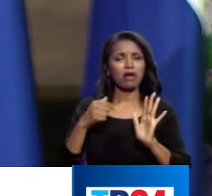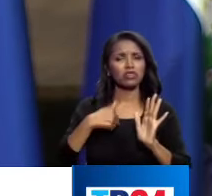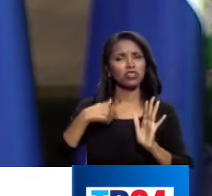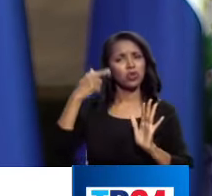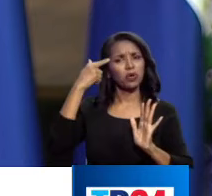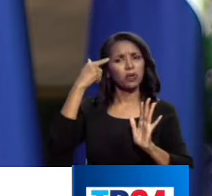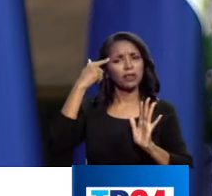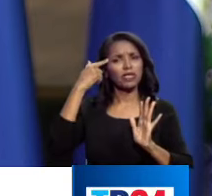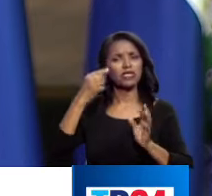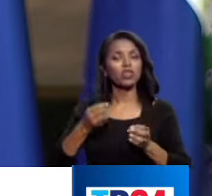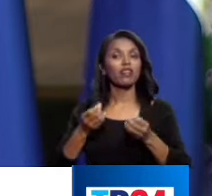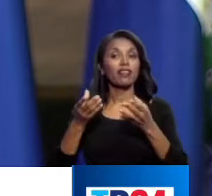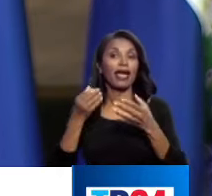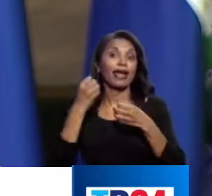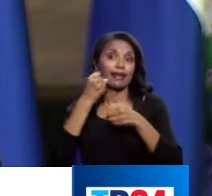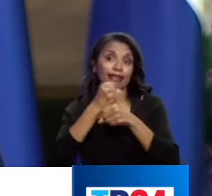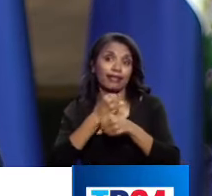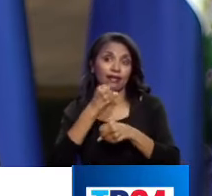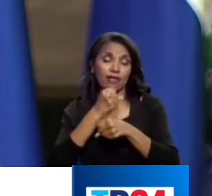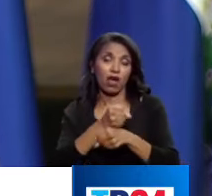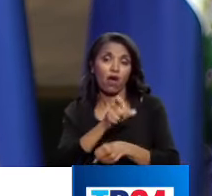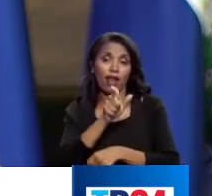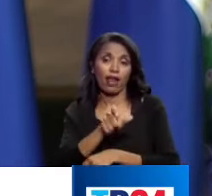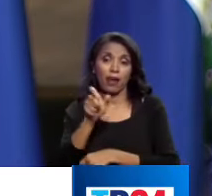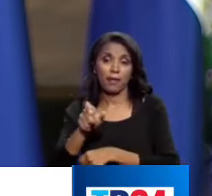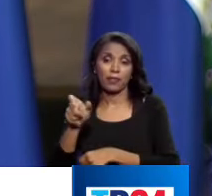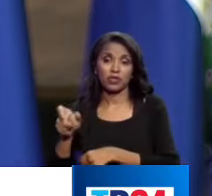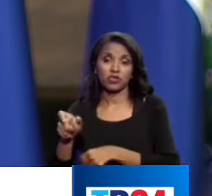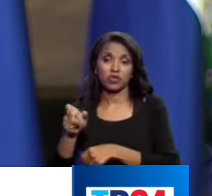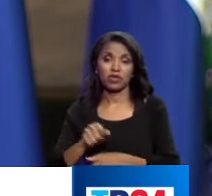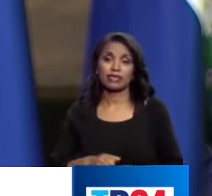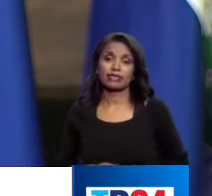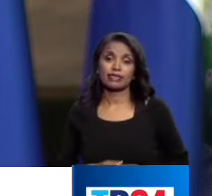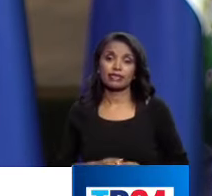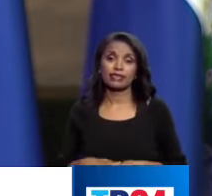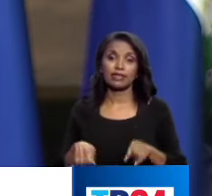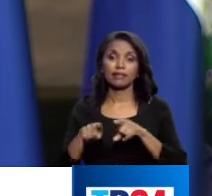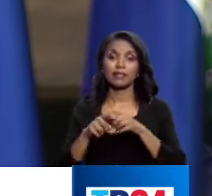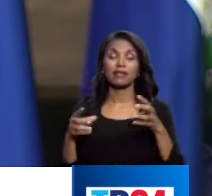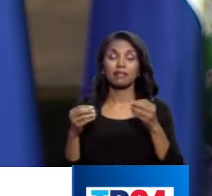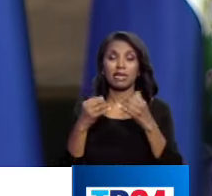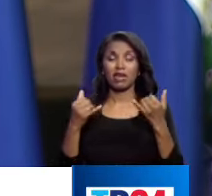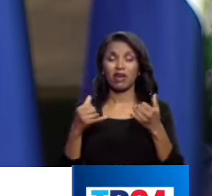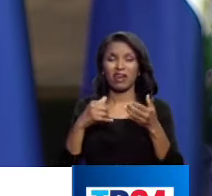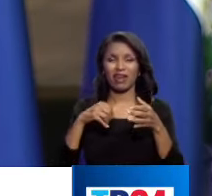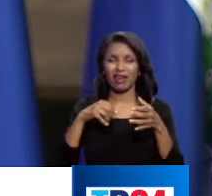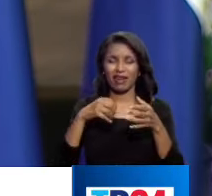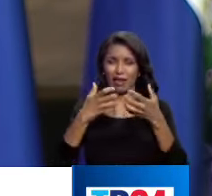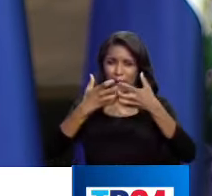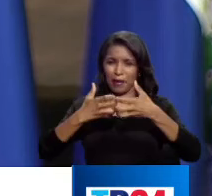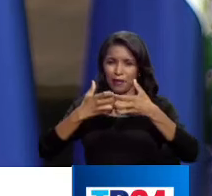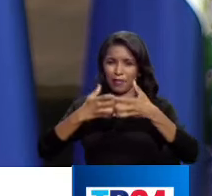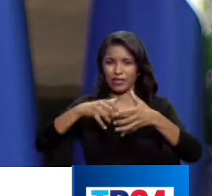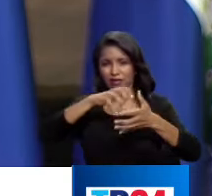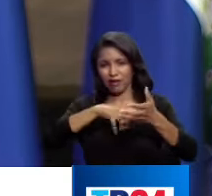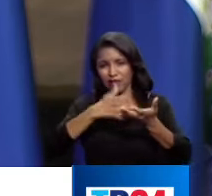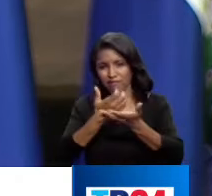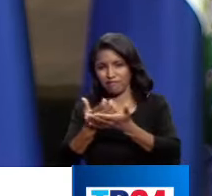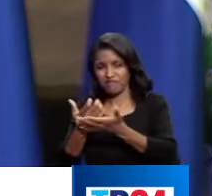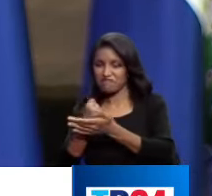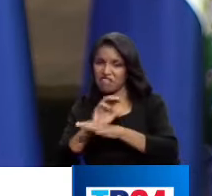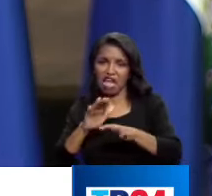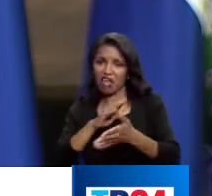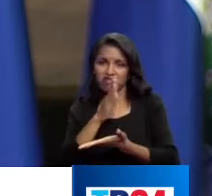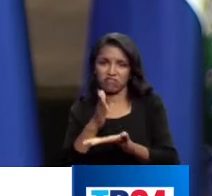solo crecimiento, sino también empleos en este país. Sobre todo ahora que la mina no va. Voy a poner solo un ejemplo